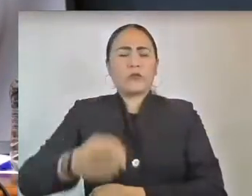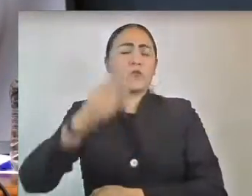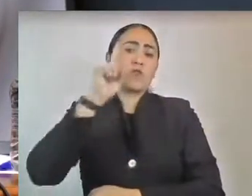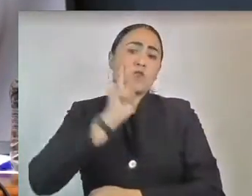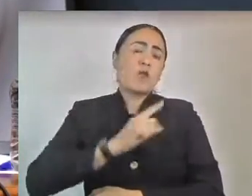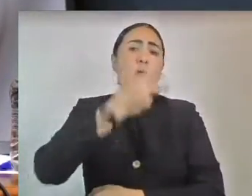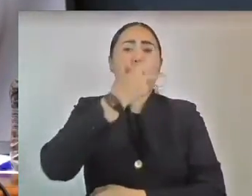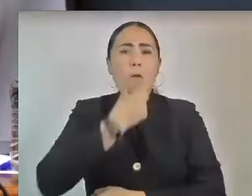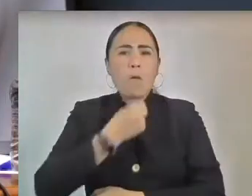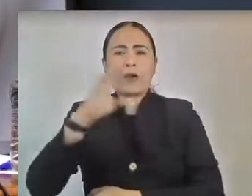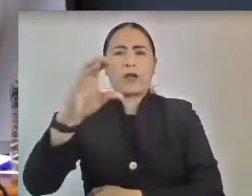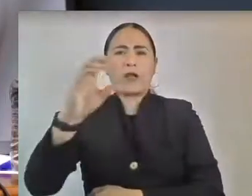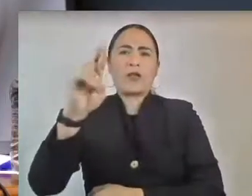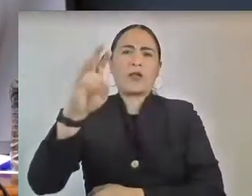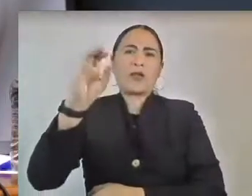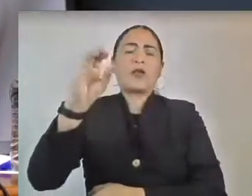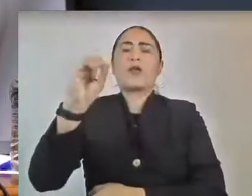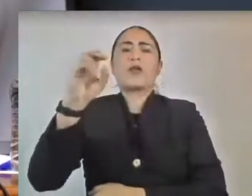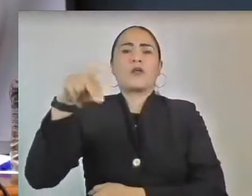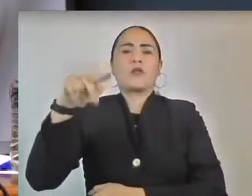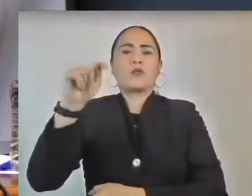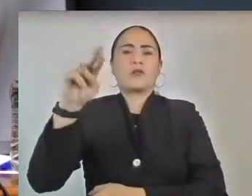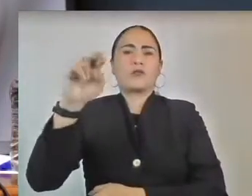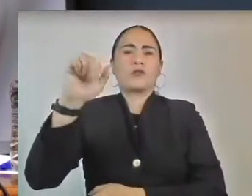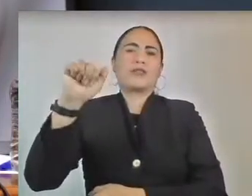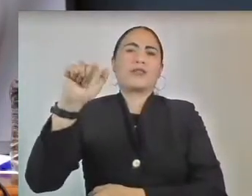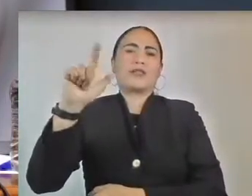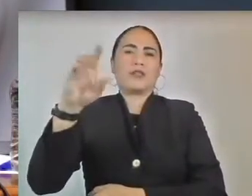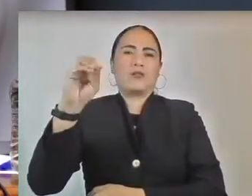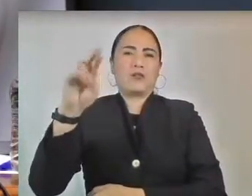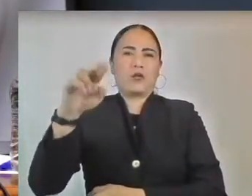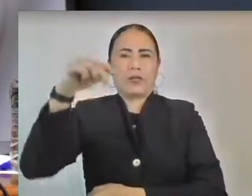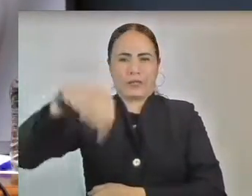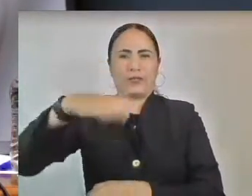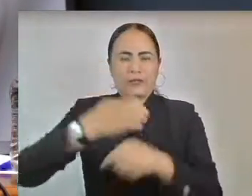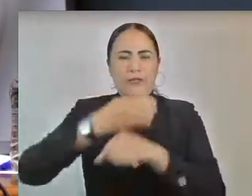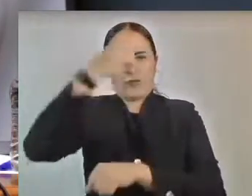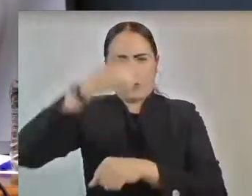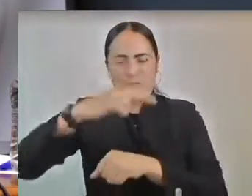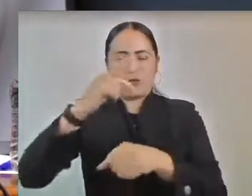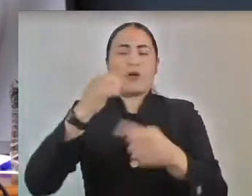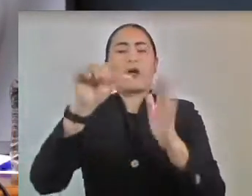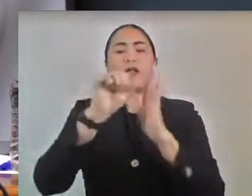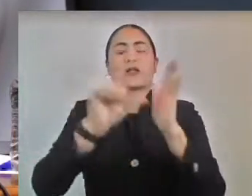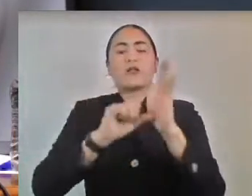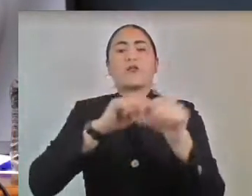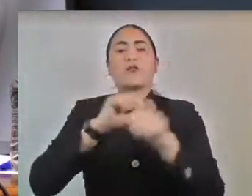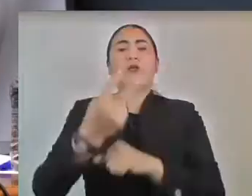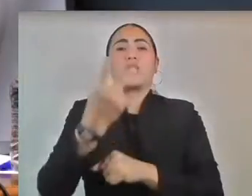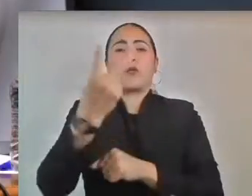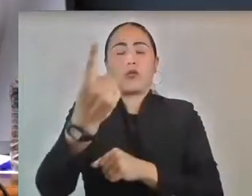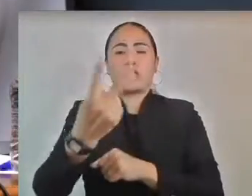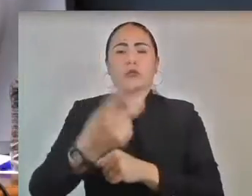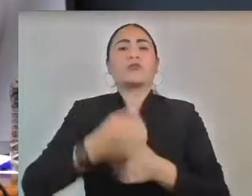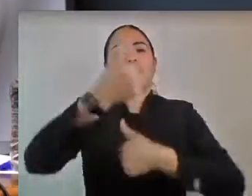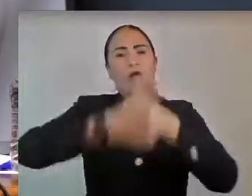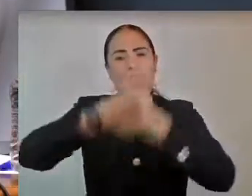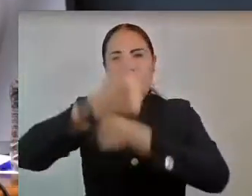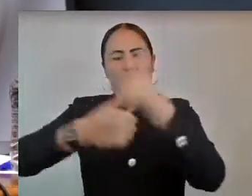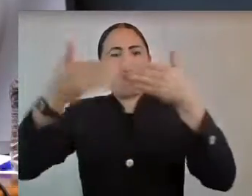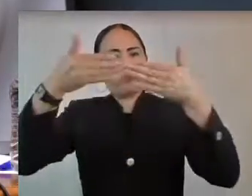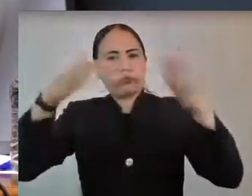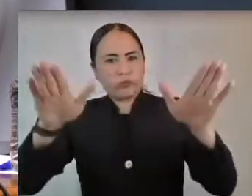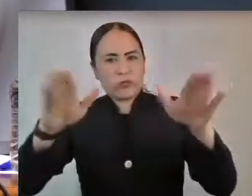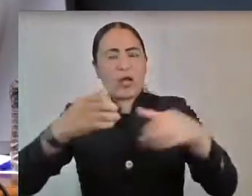Contralor General del Tribunal Electoral del Estado de México. Artículo segundo, se aprueba la convocatoria pública abierta para